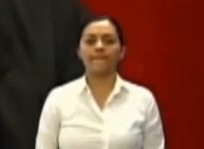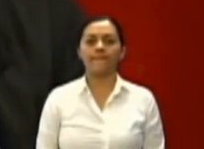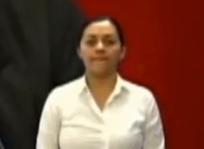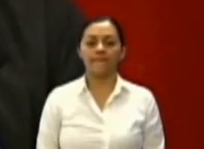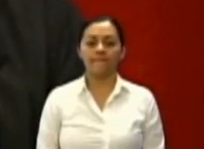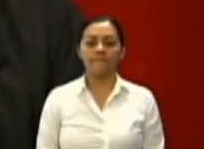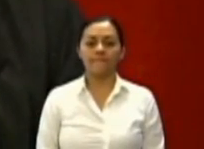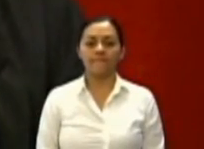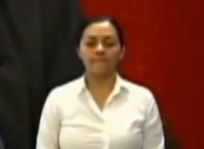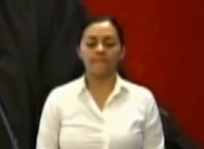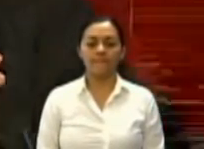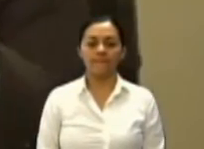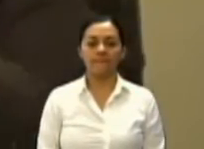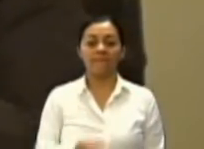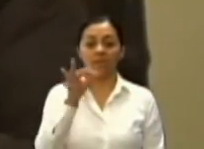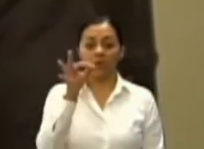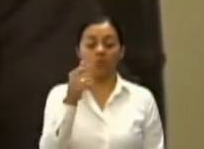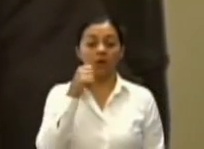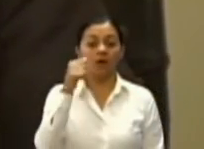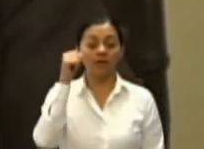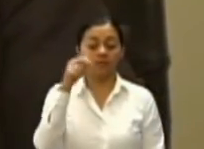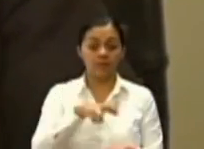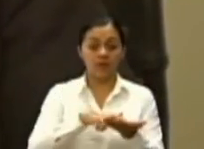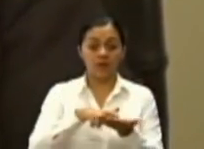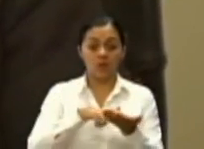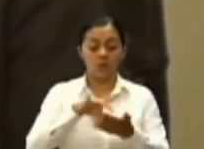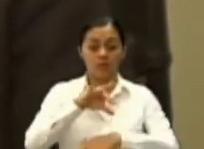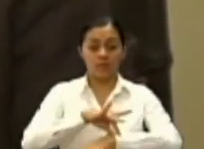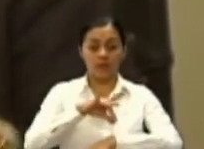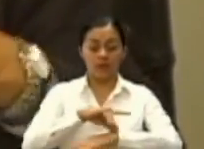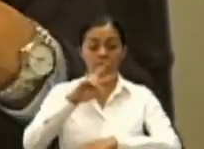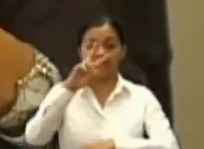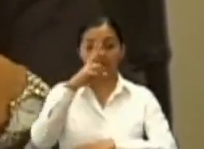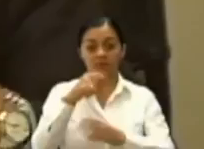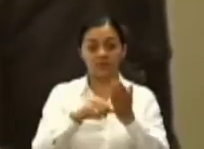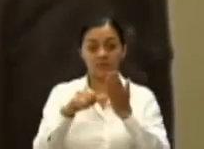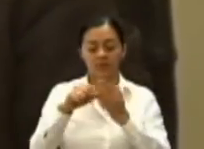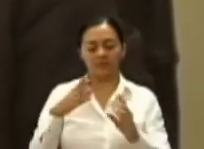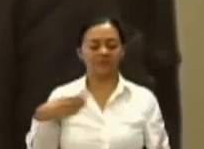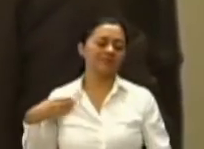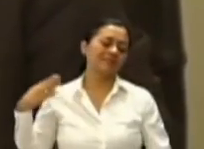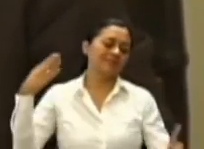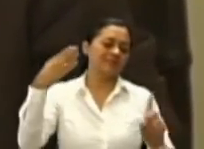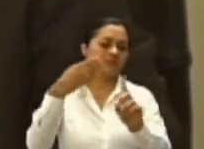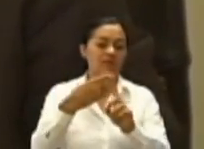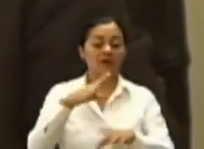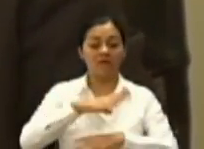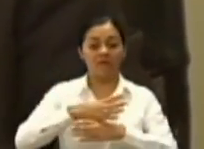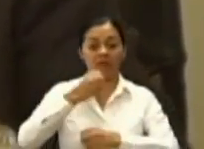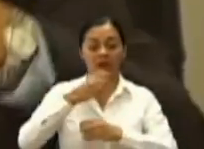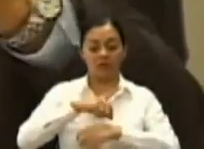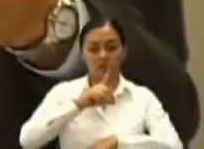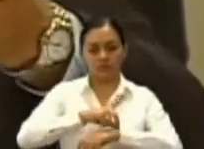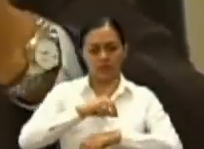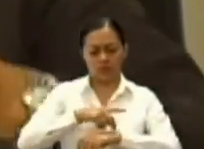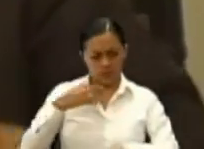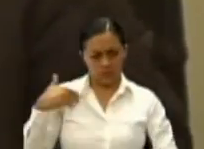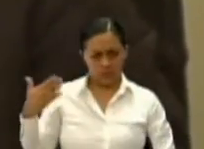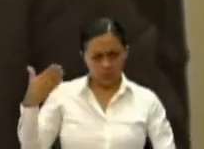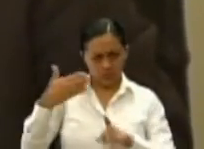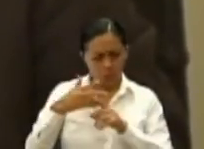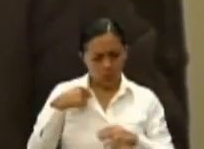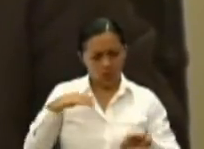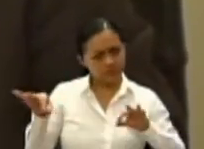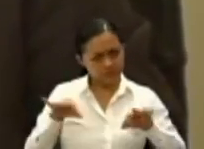ayer ya en una reunión de médicos para nuestro viceministro pide a la federación médica se ha recibido para explicar